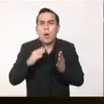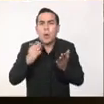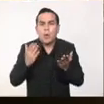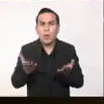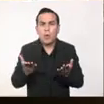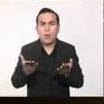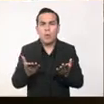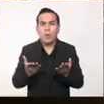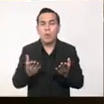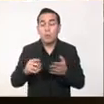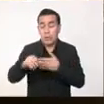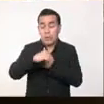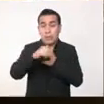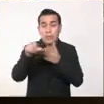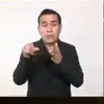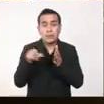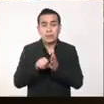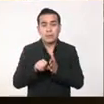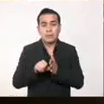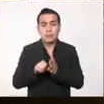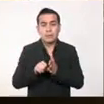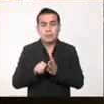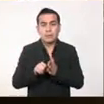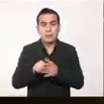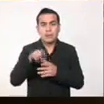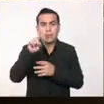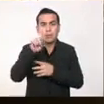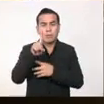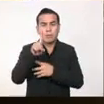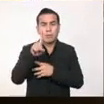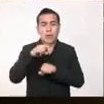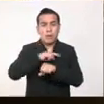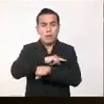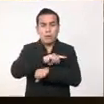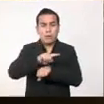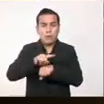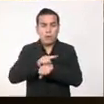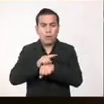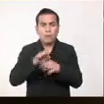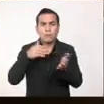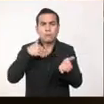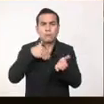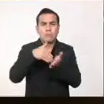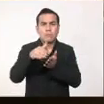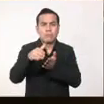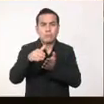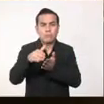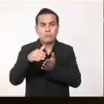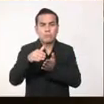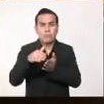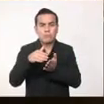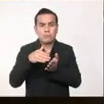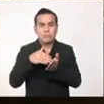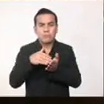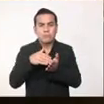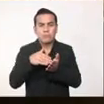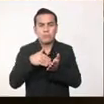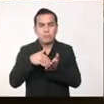cómo un parlamento en una hora destituye a unos...